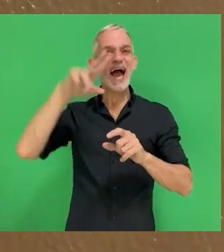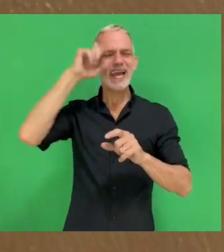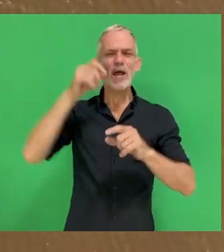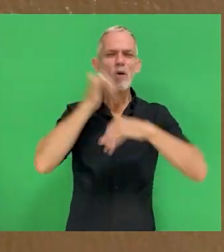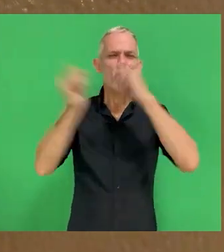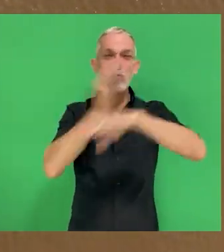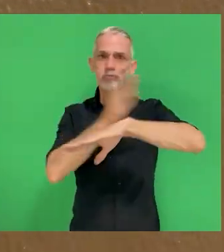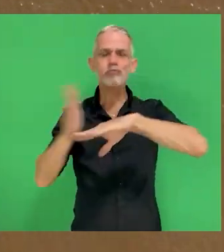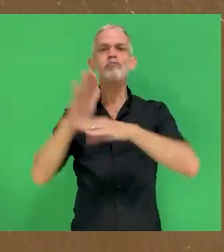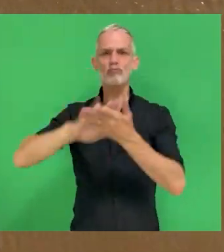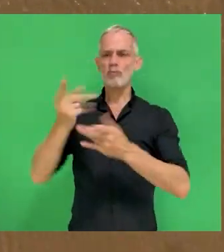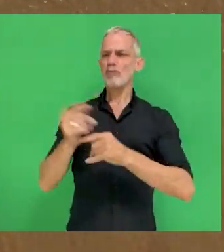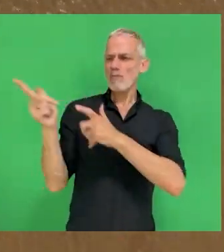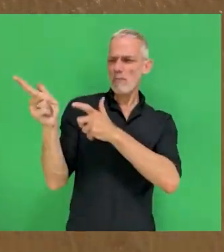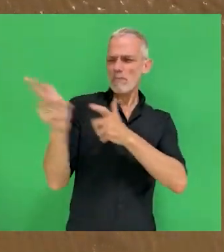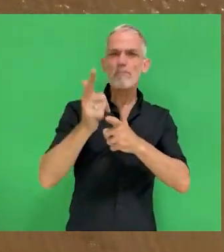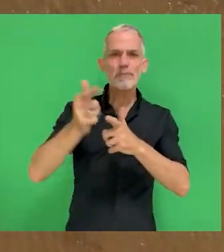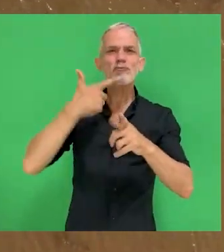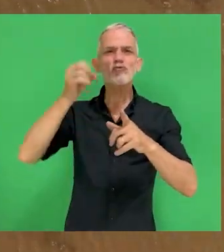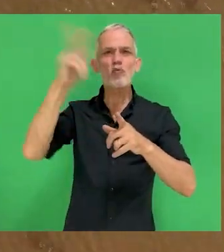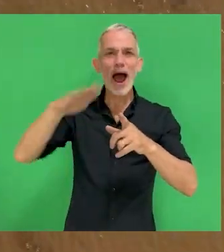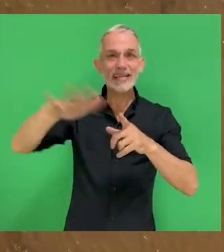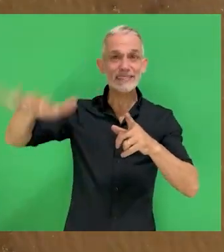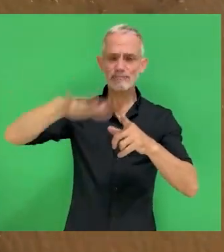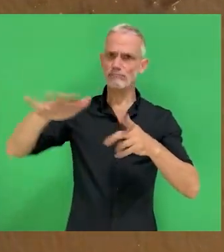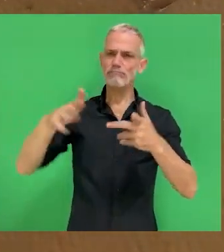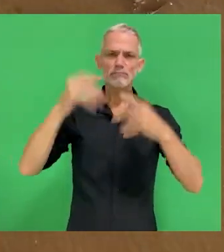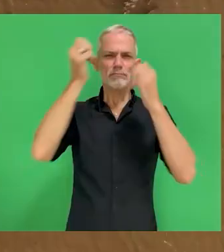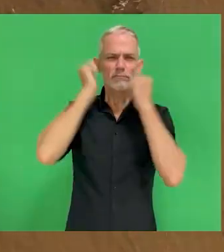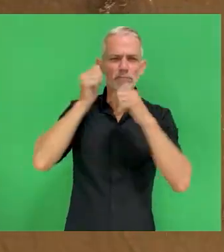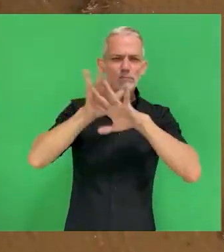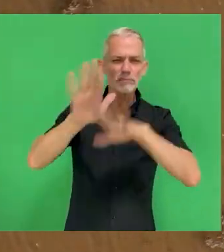como hito fundacional de la Libertadora en tanto Estado terrorista.